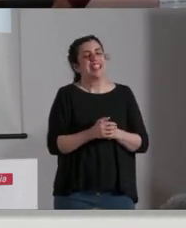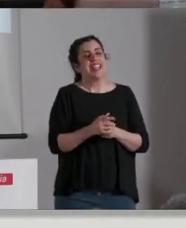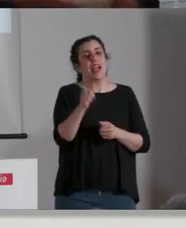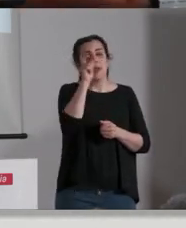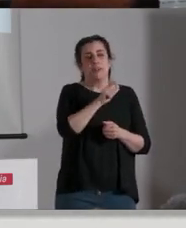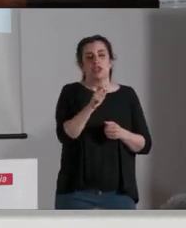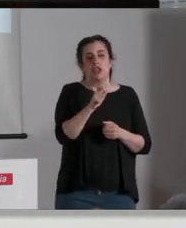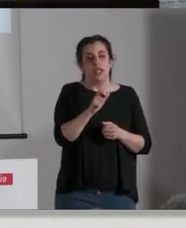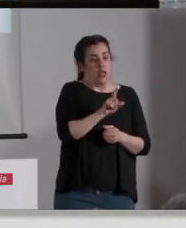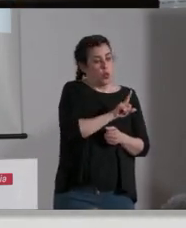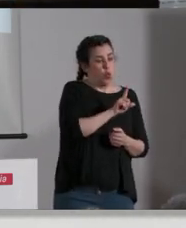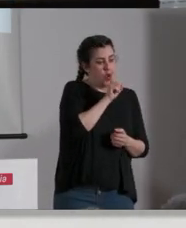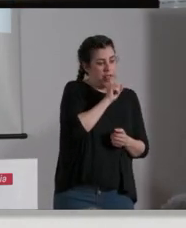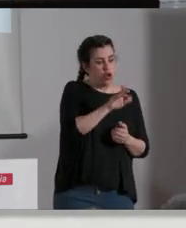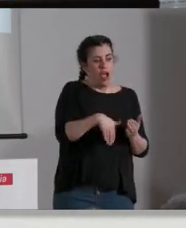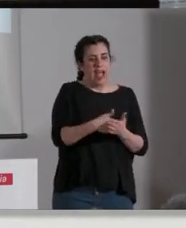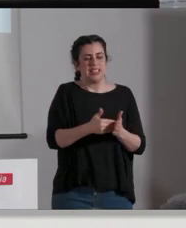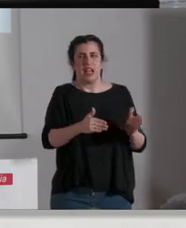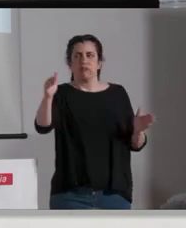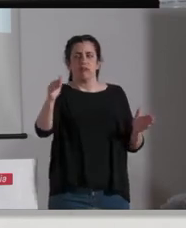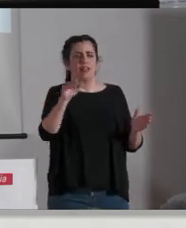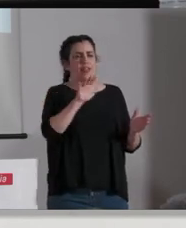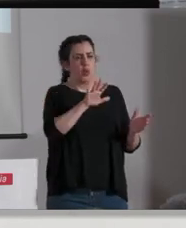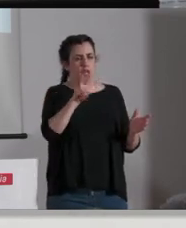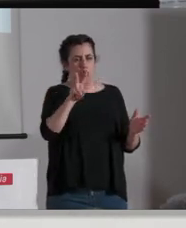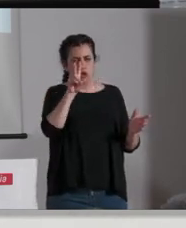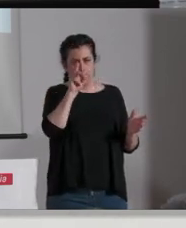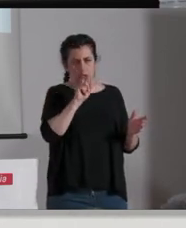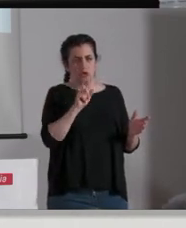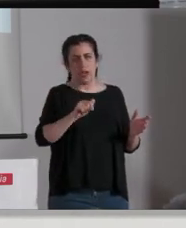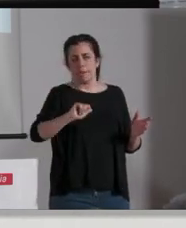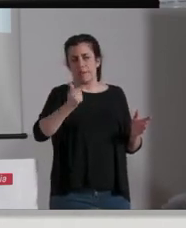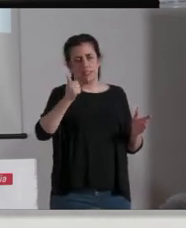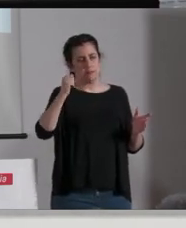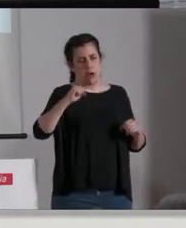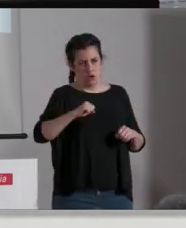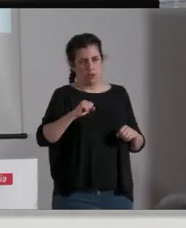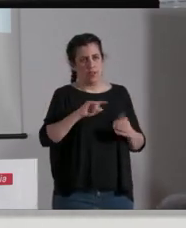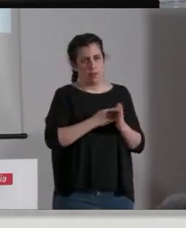año de un año a 52 años, la persona más mayor del proyecto.